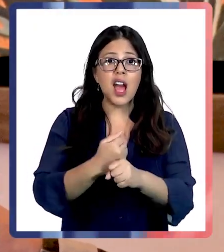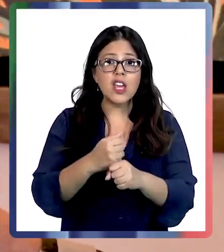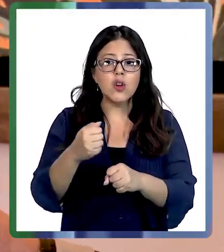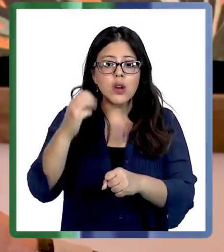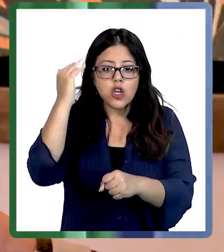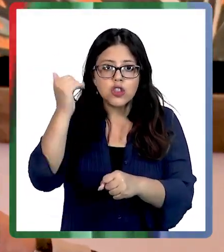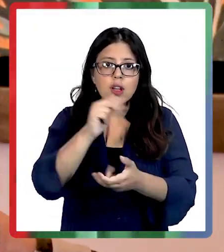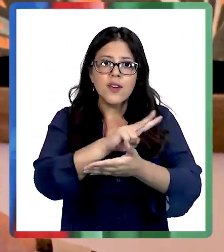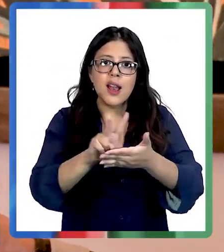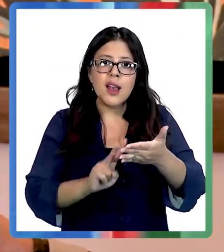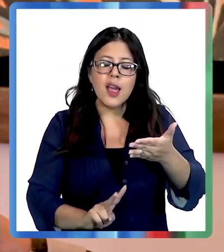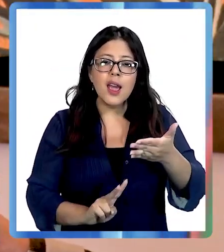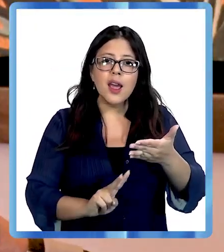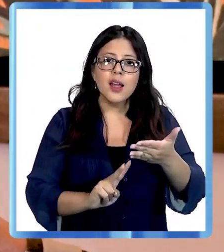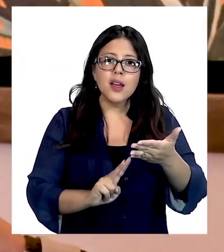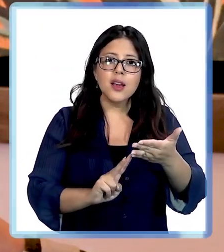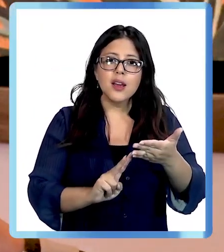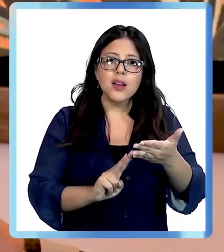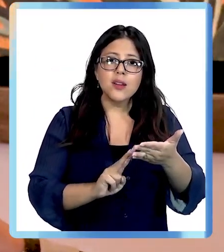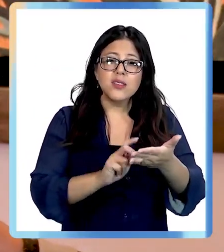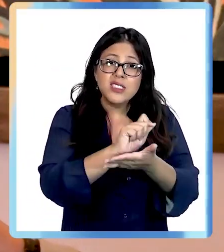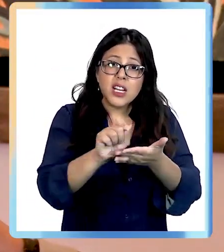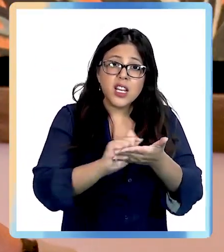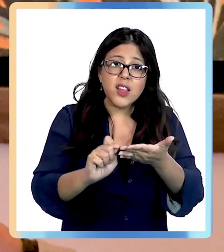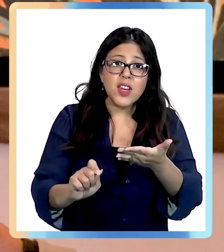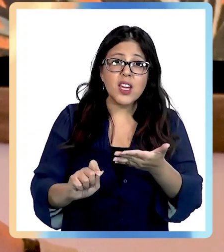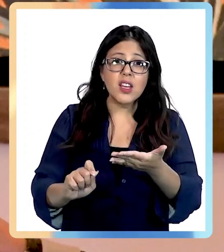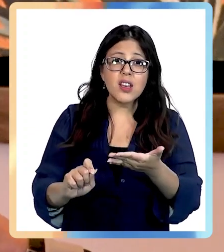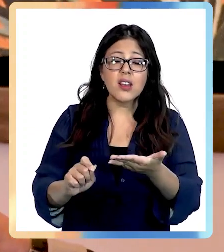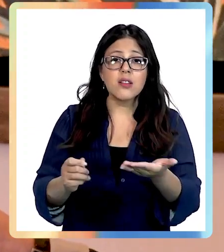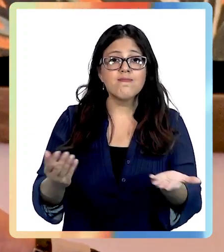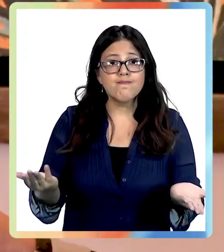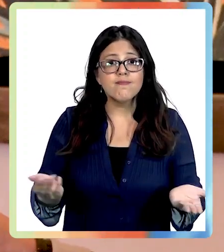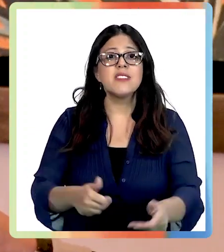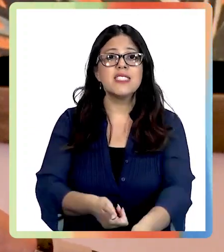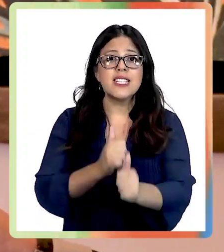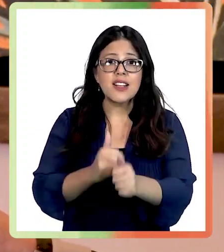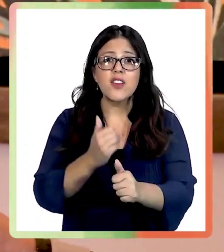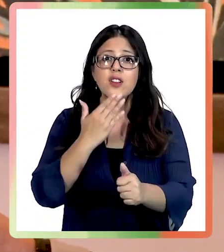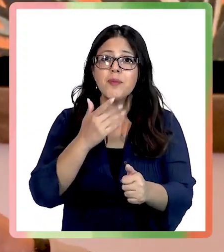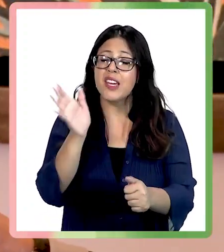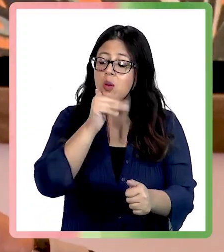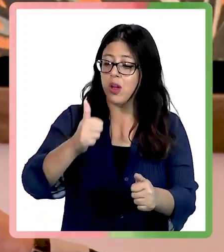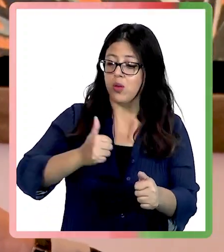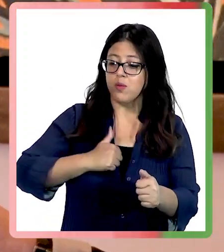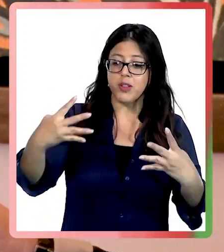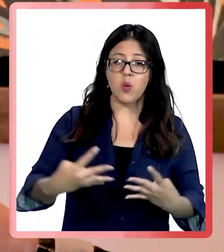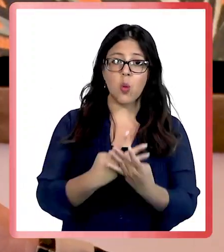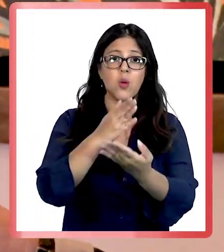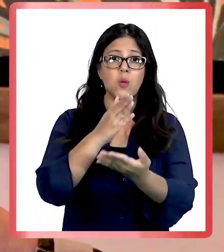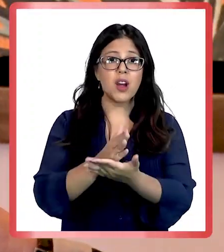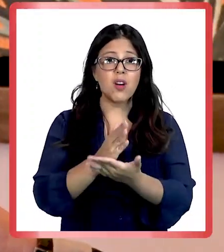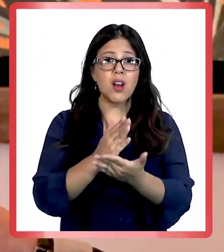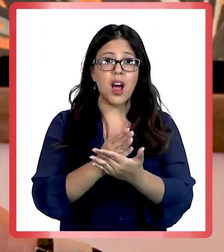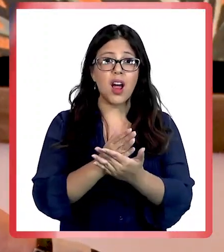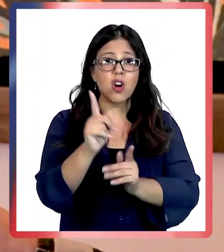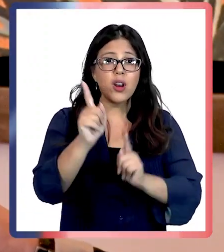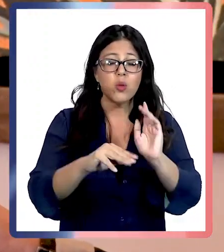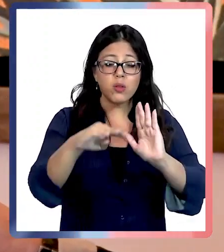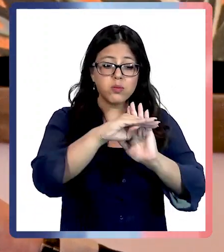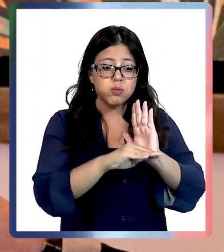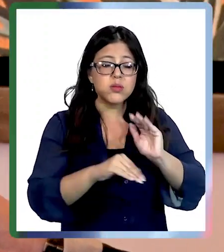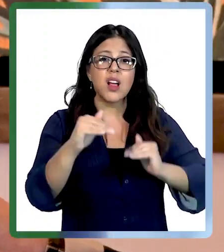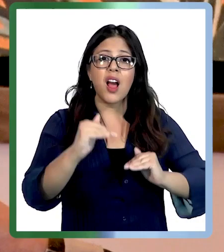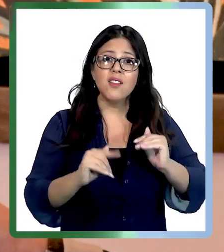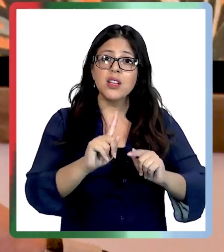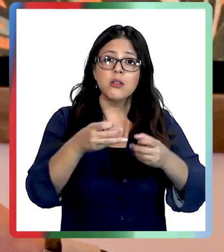no cumplir un currículum escolar con ciertas estándares que muchas veces no se hacen pertinentes no se hacen naturales para los niños